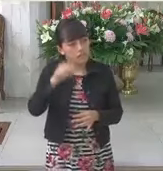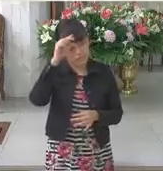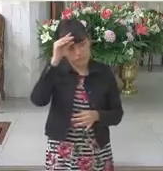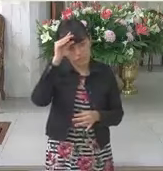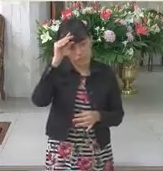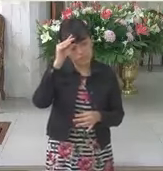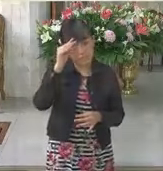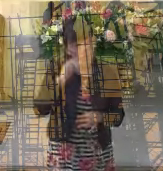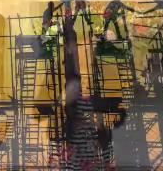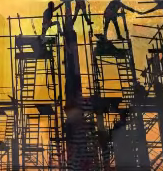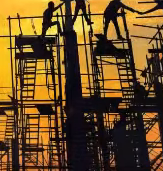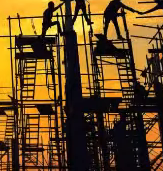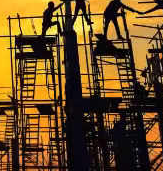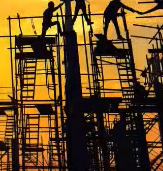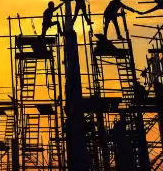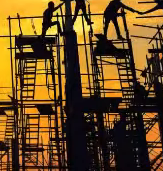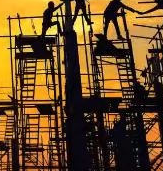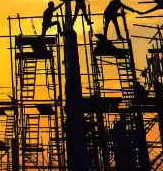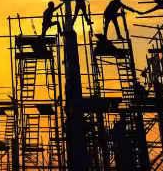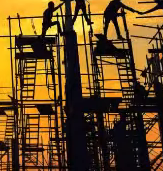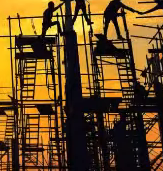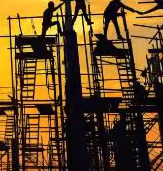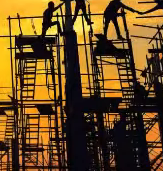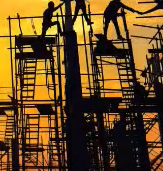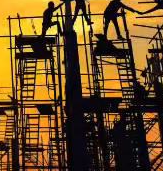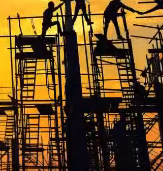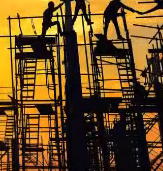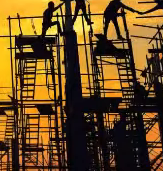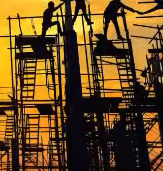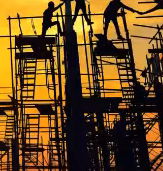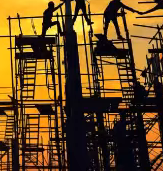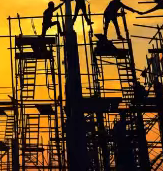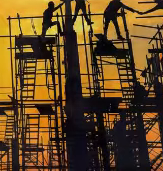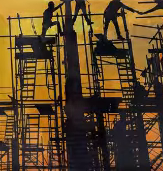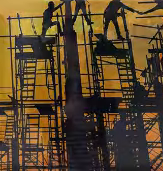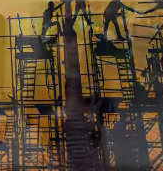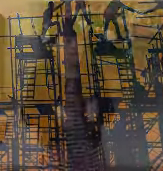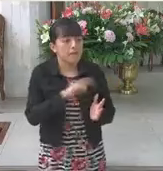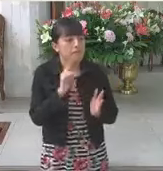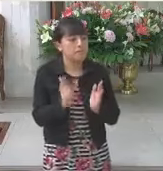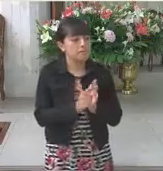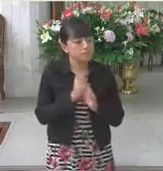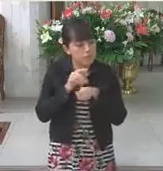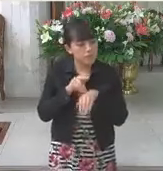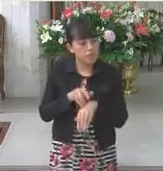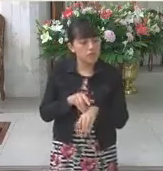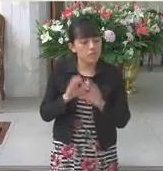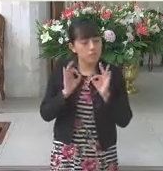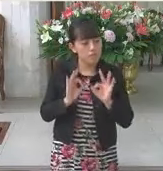de El judaísmo a todos los de su tiempo y sin embargo él